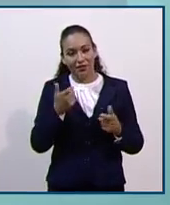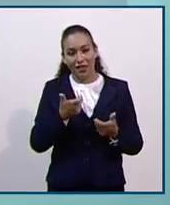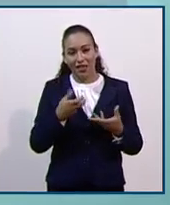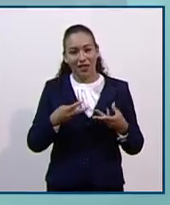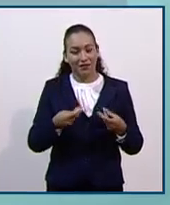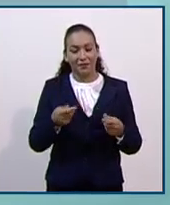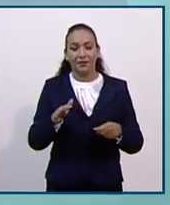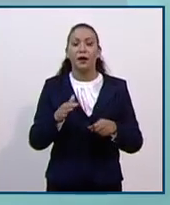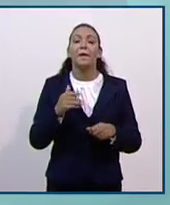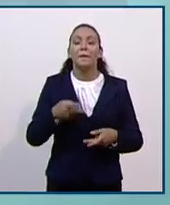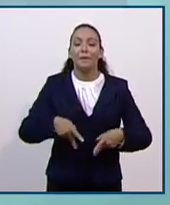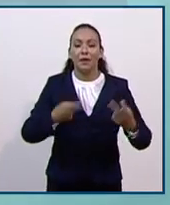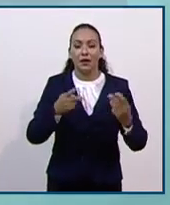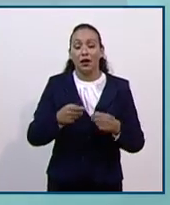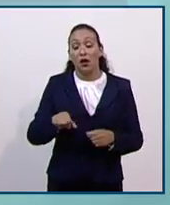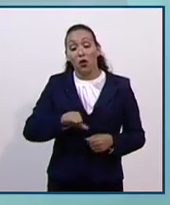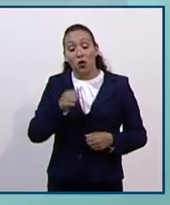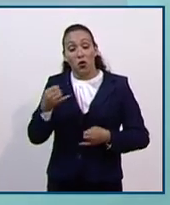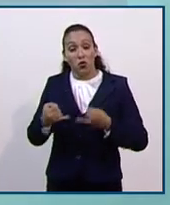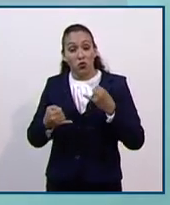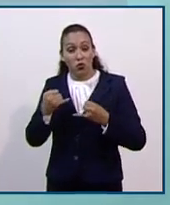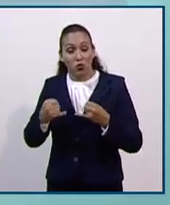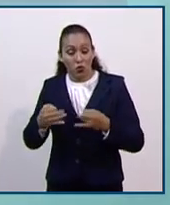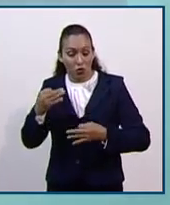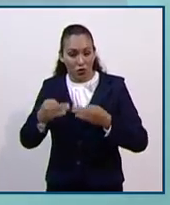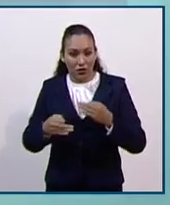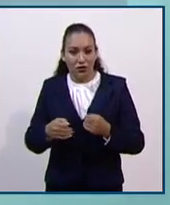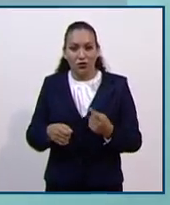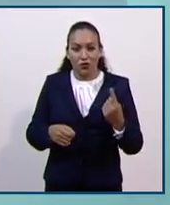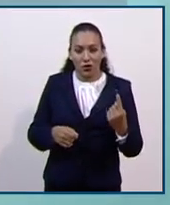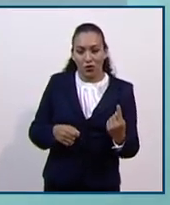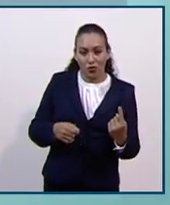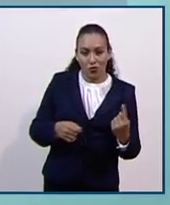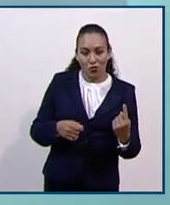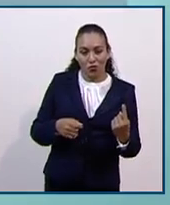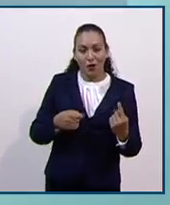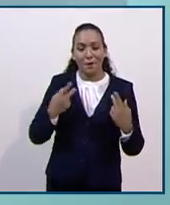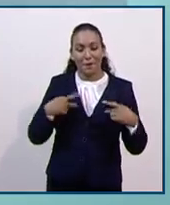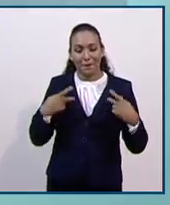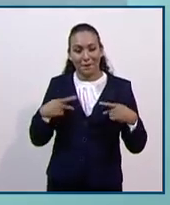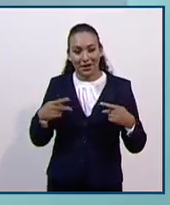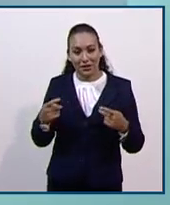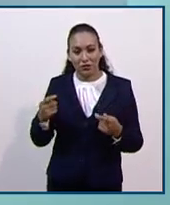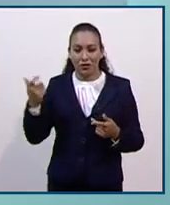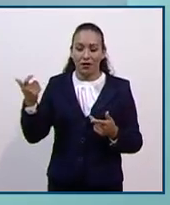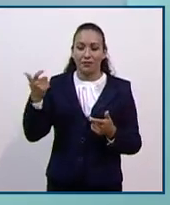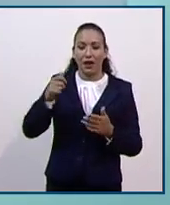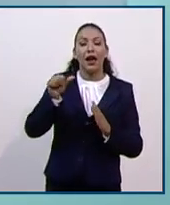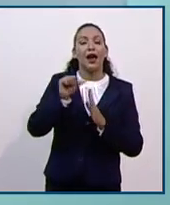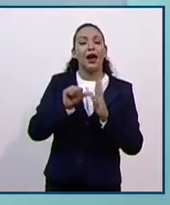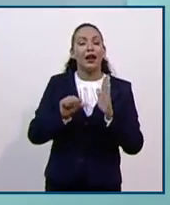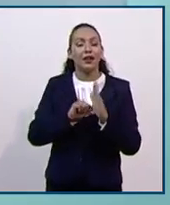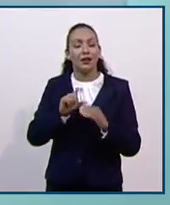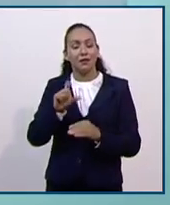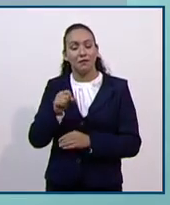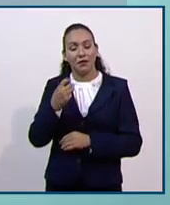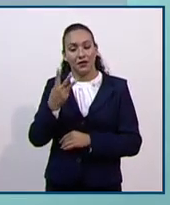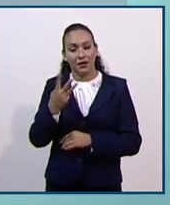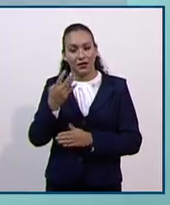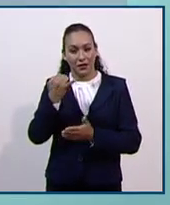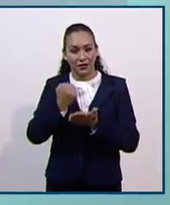juicio en el que una de las partes es un menor y compensación prevista en el artículo 23 del Código Fiscal